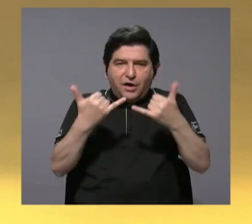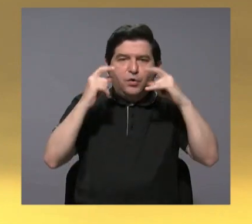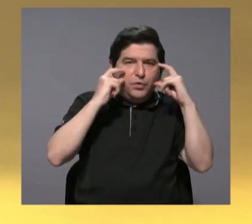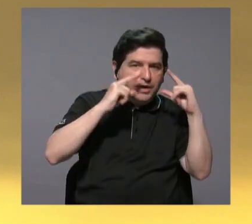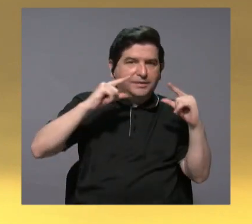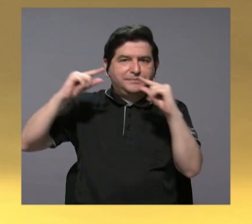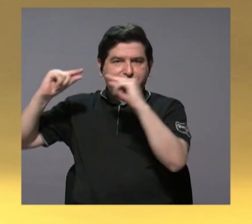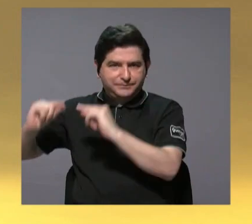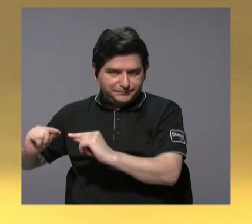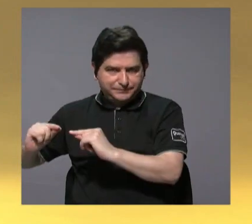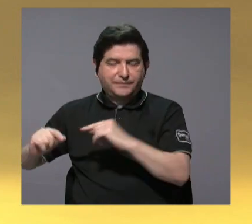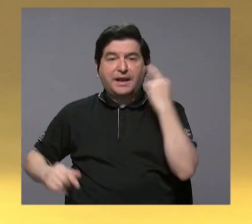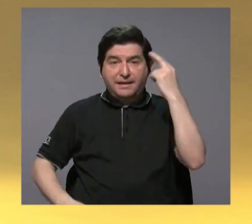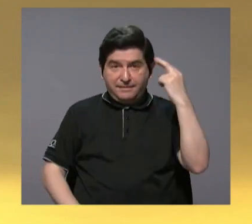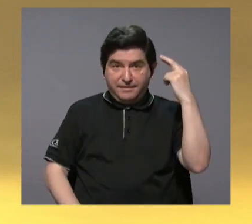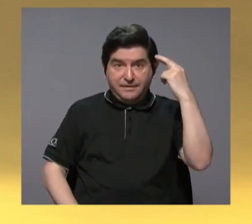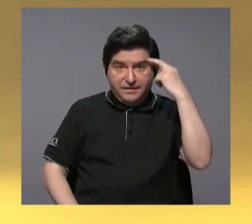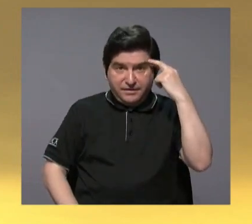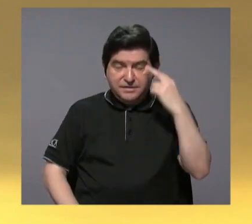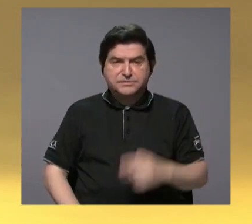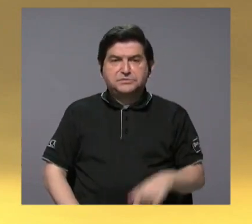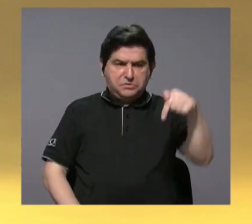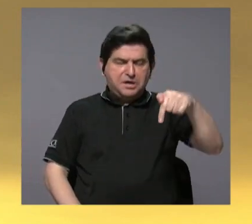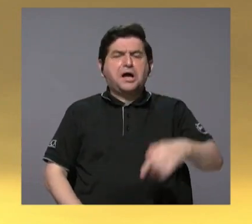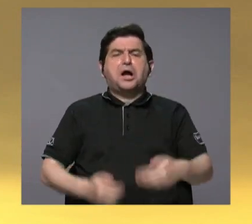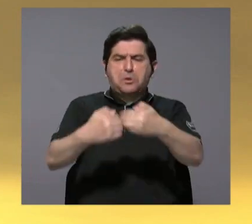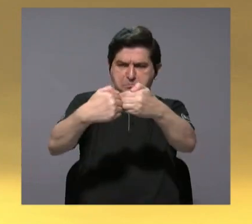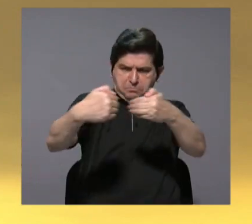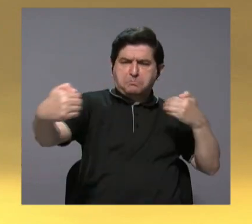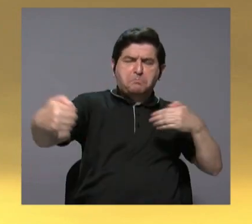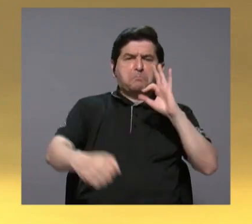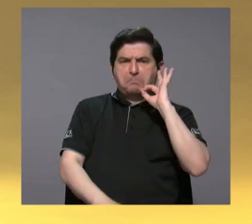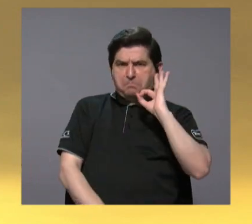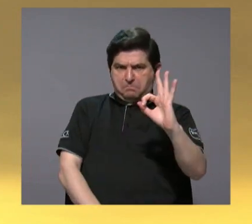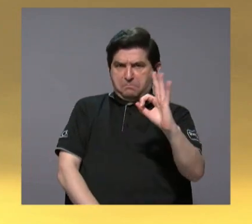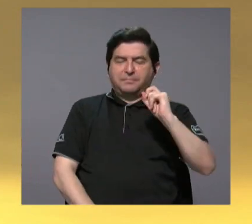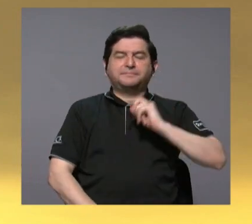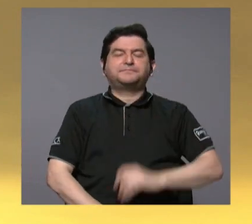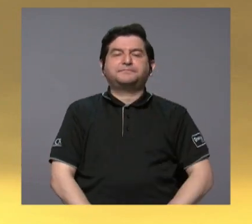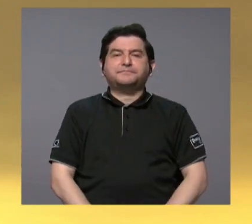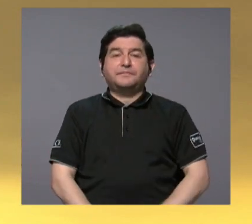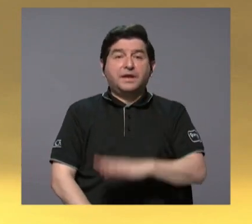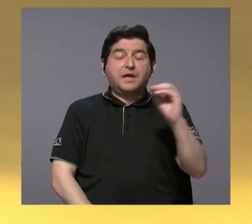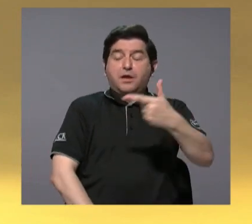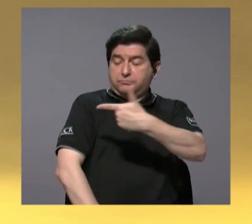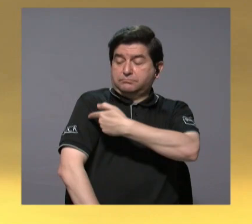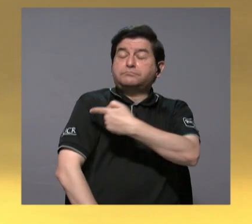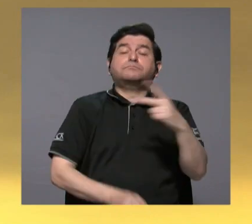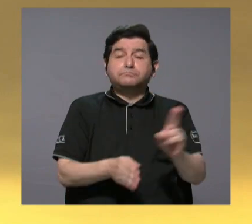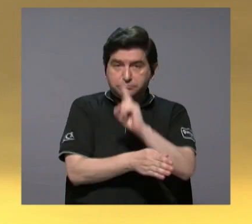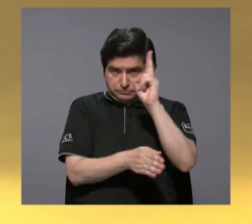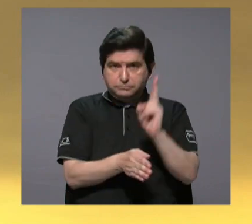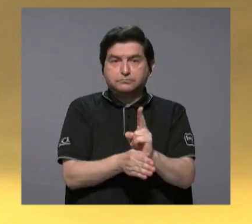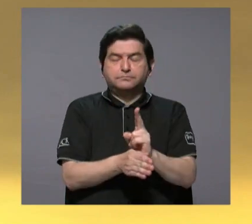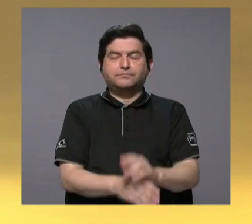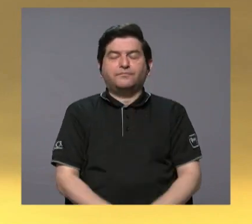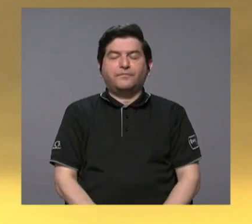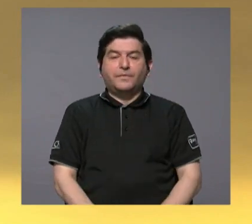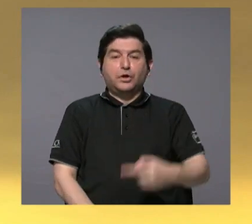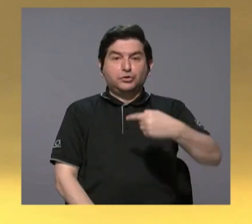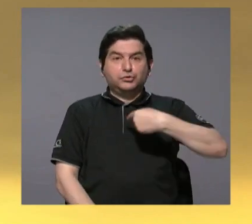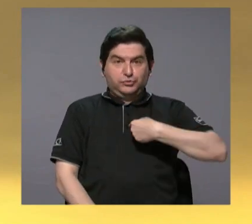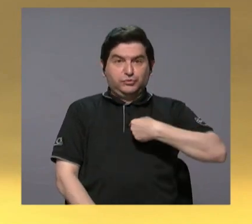momento porque estamos a distancia suficiente, y en vacunación. Tengo